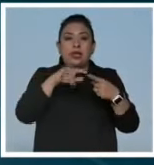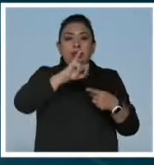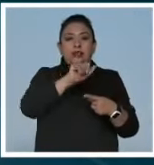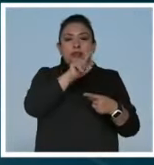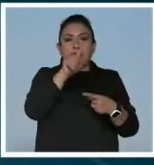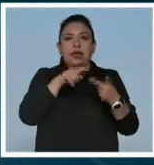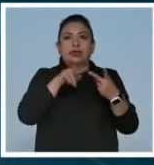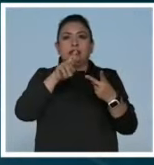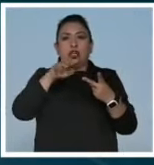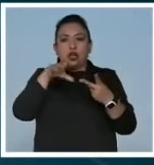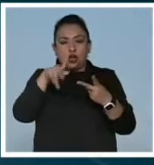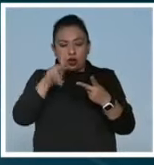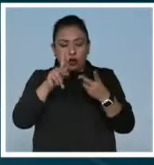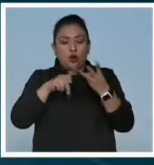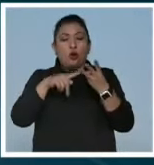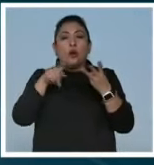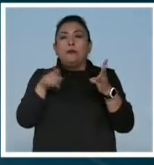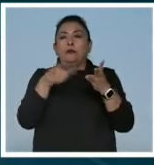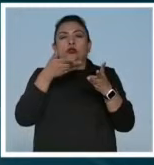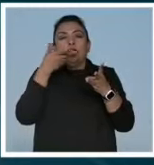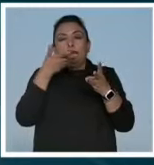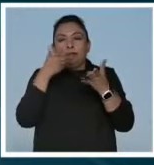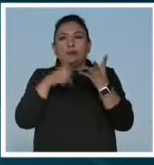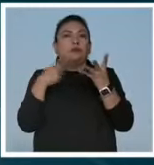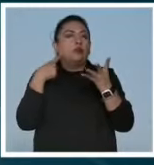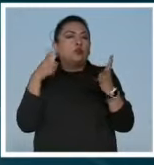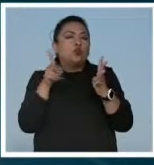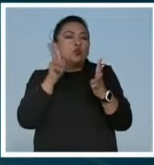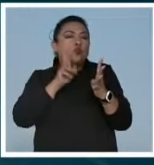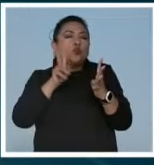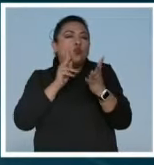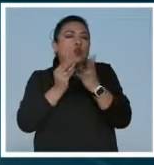la música tradicional y los sonidos experimentales.